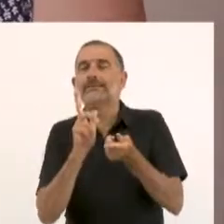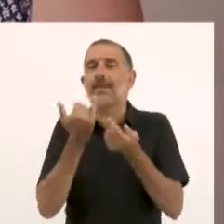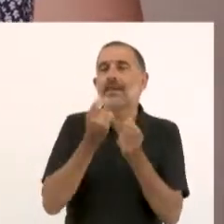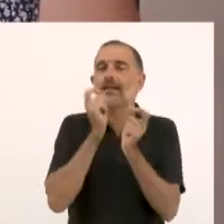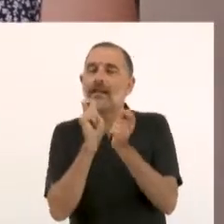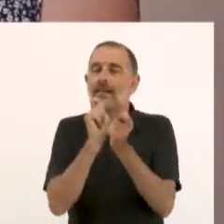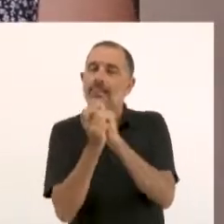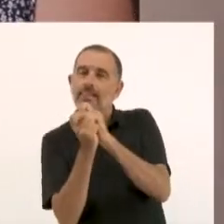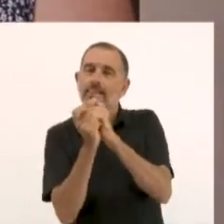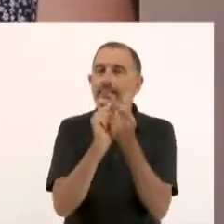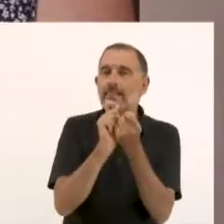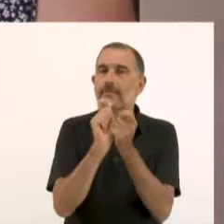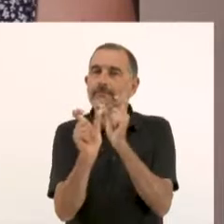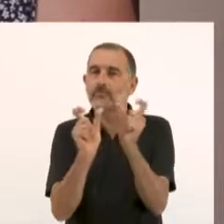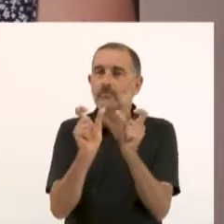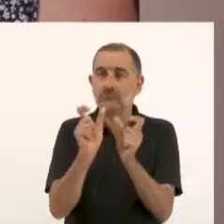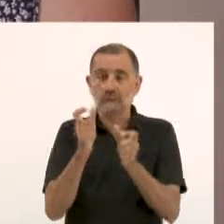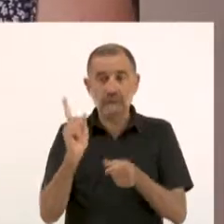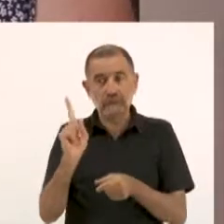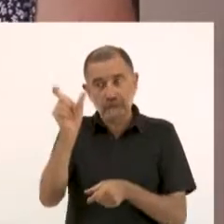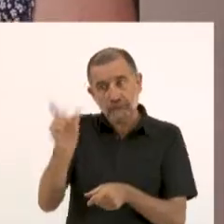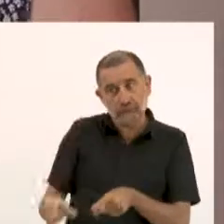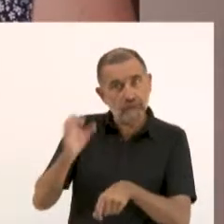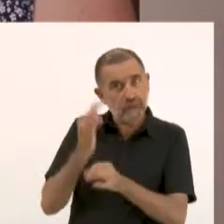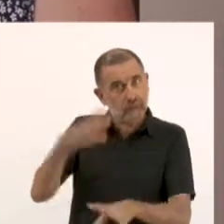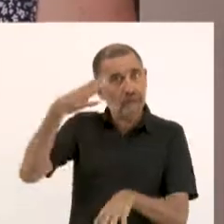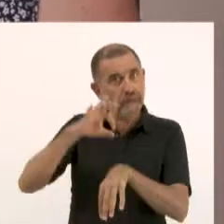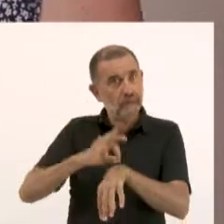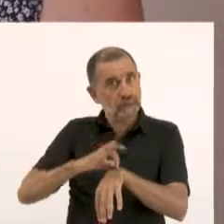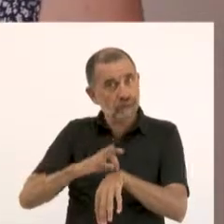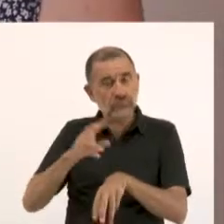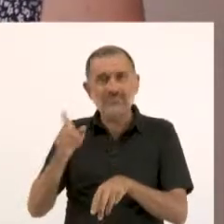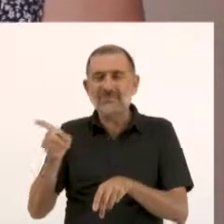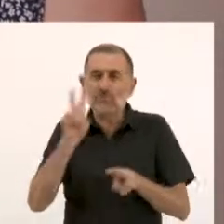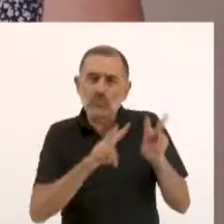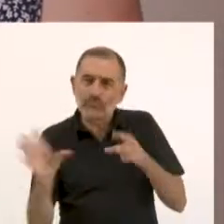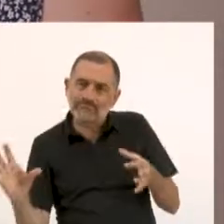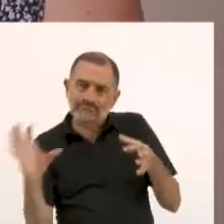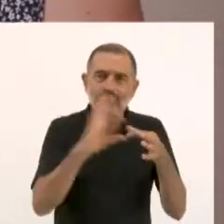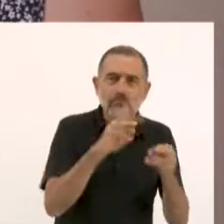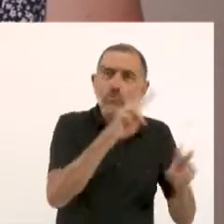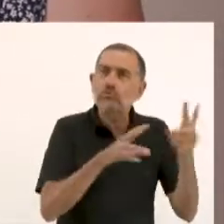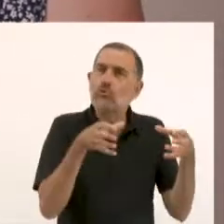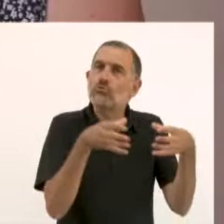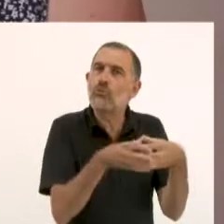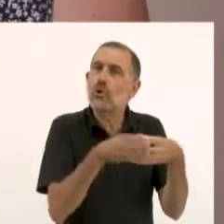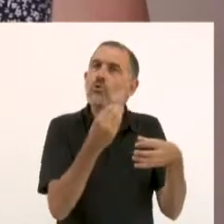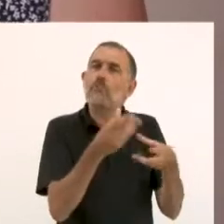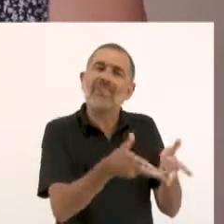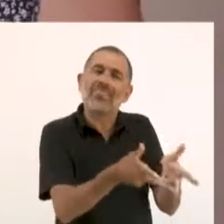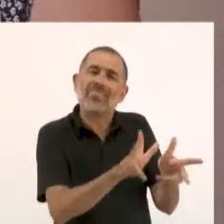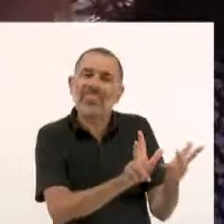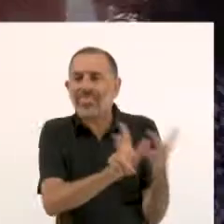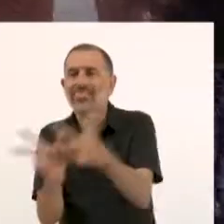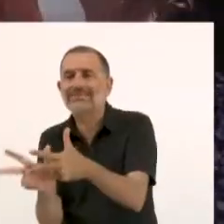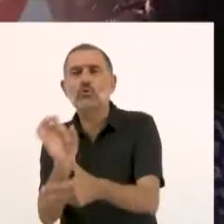que son restos de personas, y estamos tratando de ver con las comunidades cómo quieren que se los denominen, ¿sí? Esto es un poco los